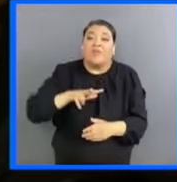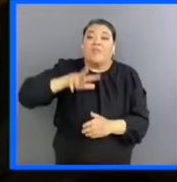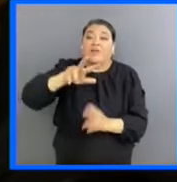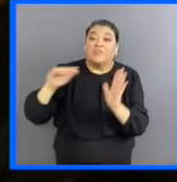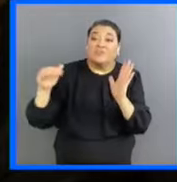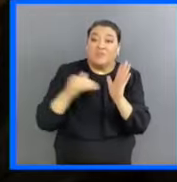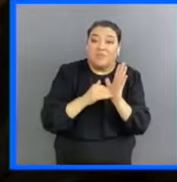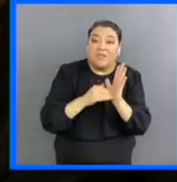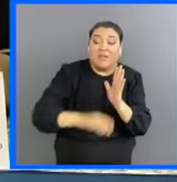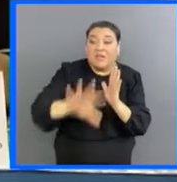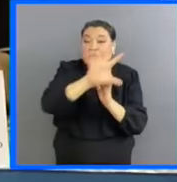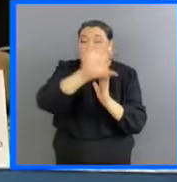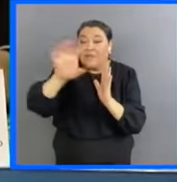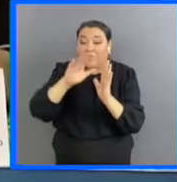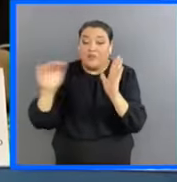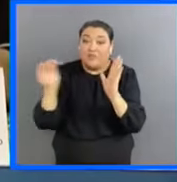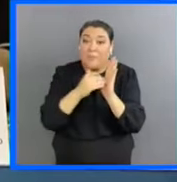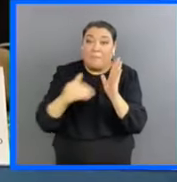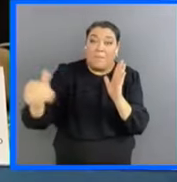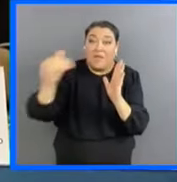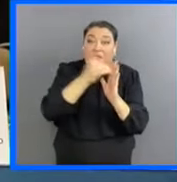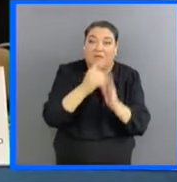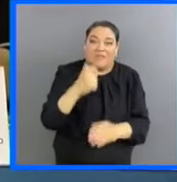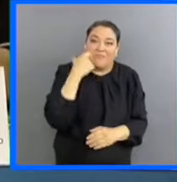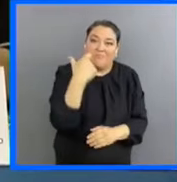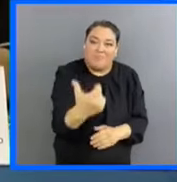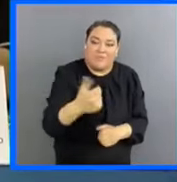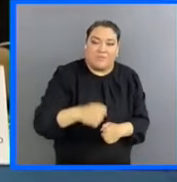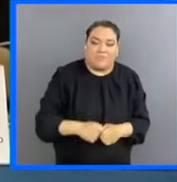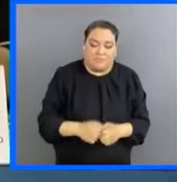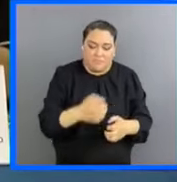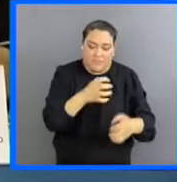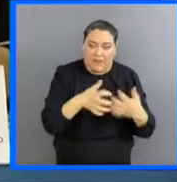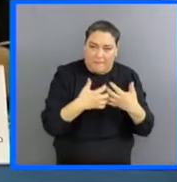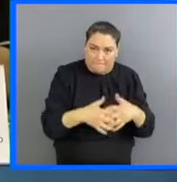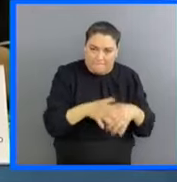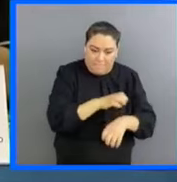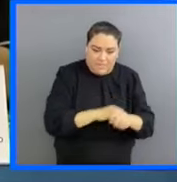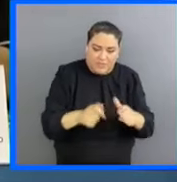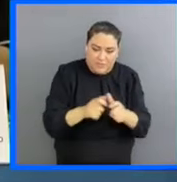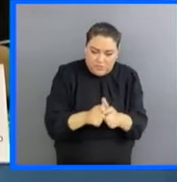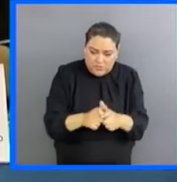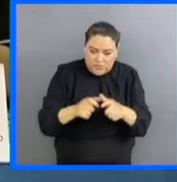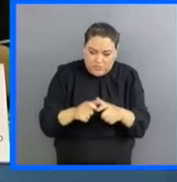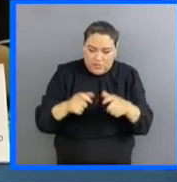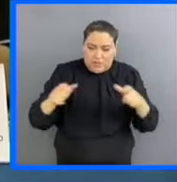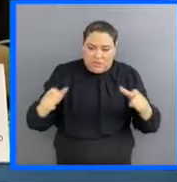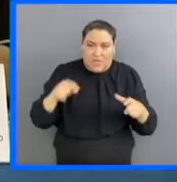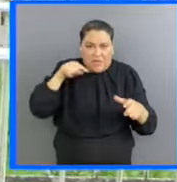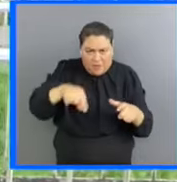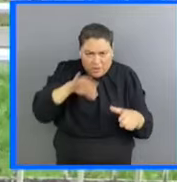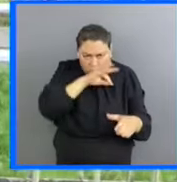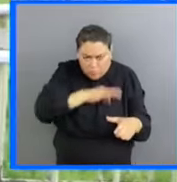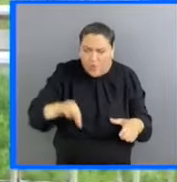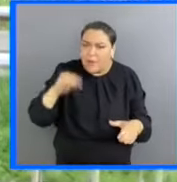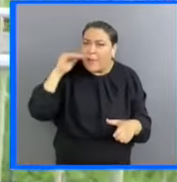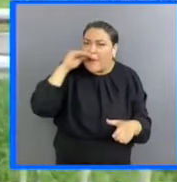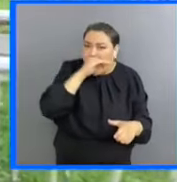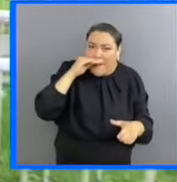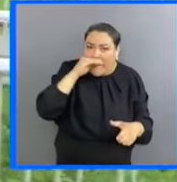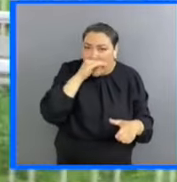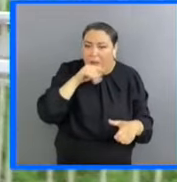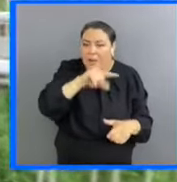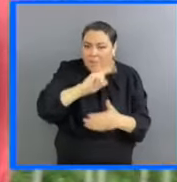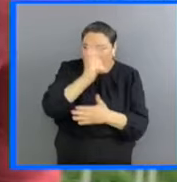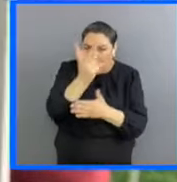millones de pesos. Explicó que las micro, pequeñas y medianas empresas podrán acceder de forma gratuita al programa de